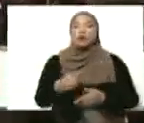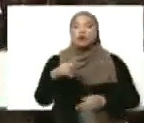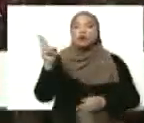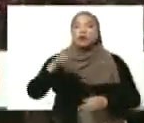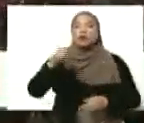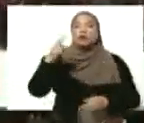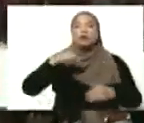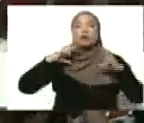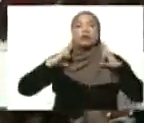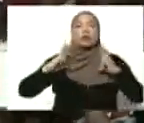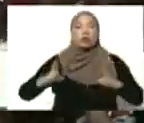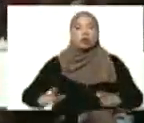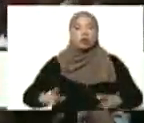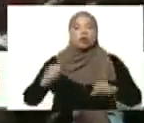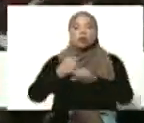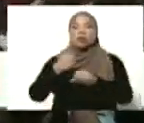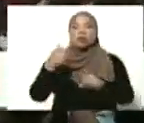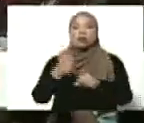daré descanso a mi brazo.